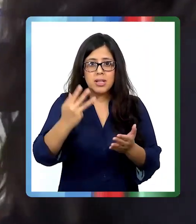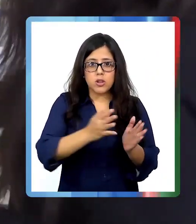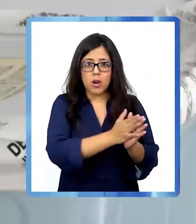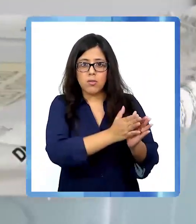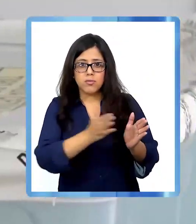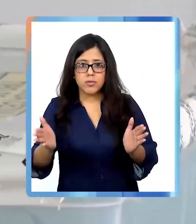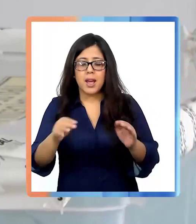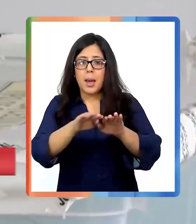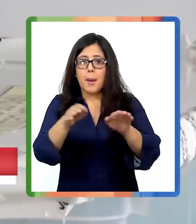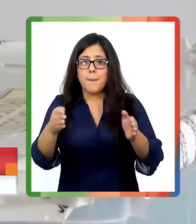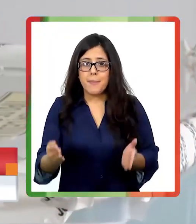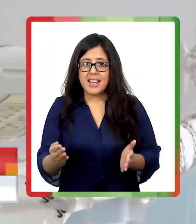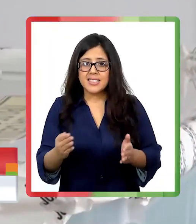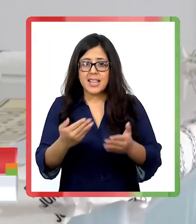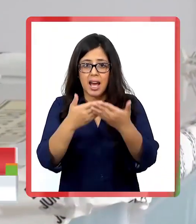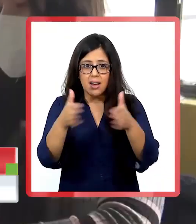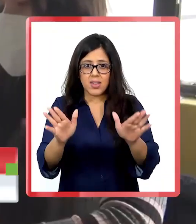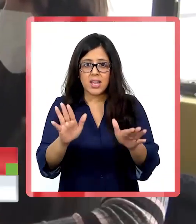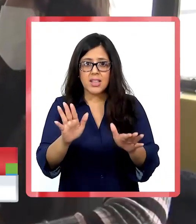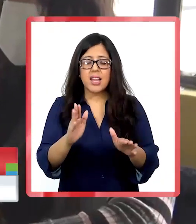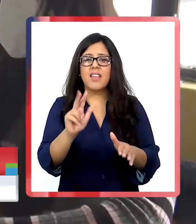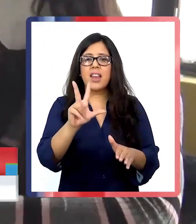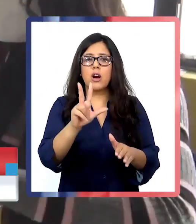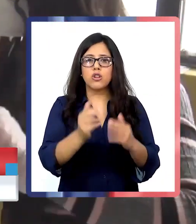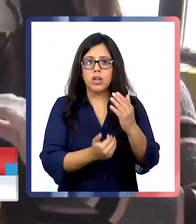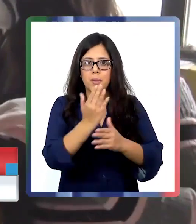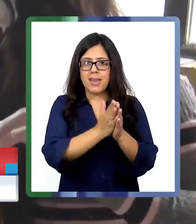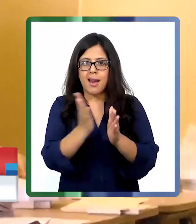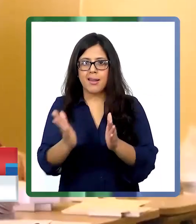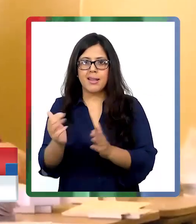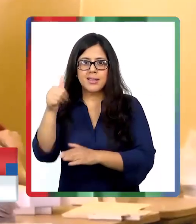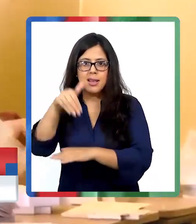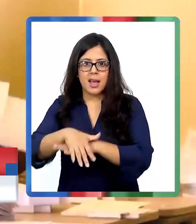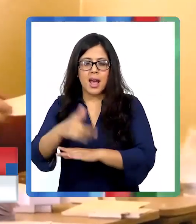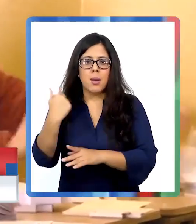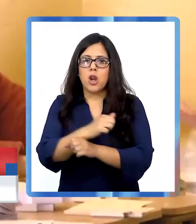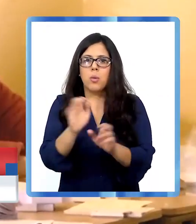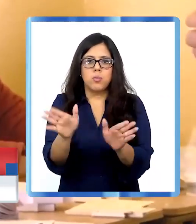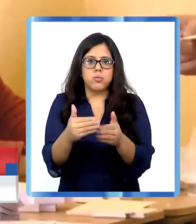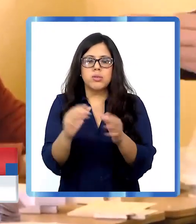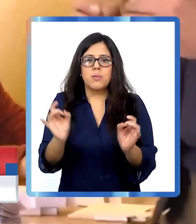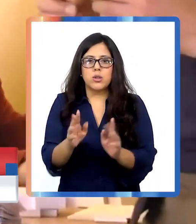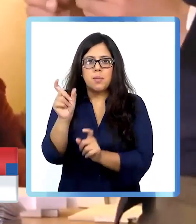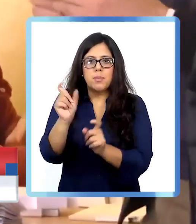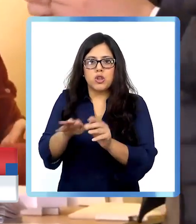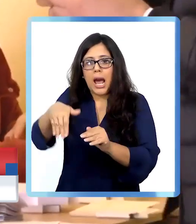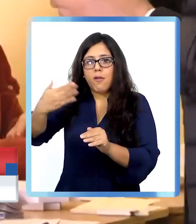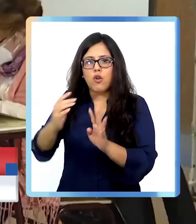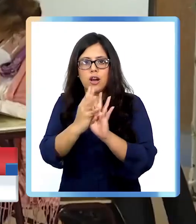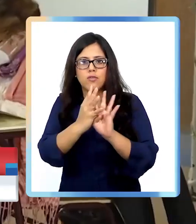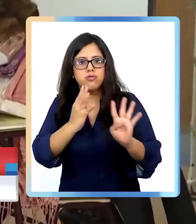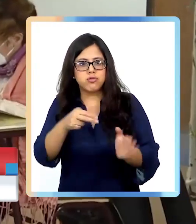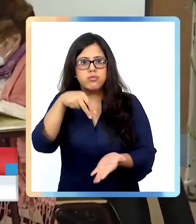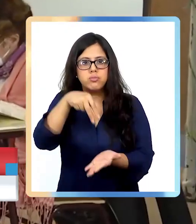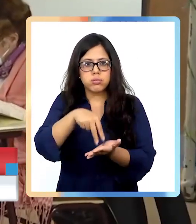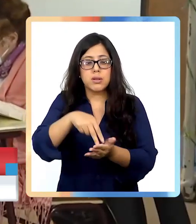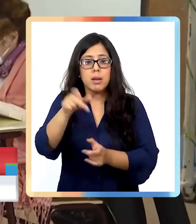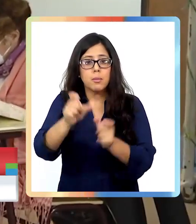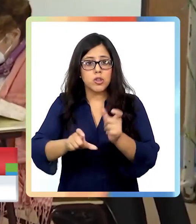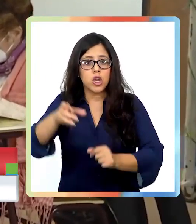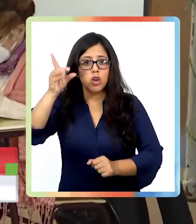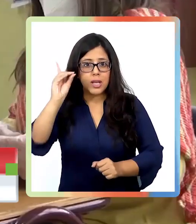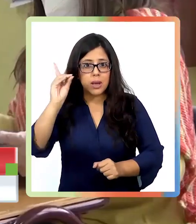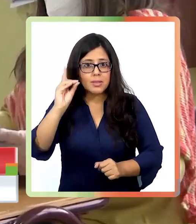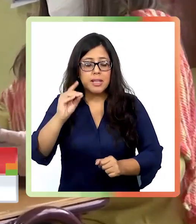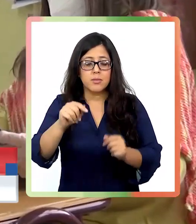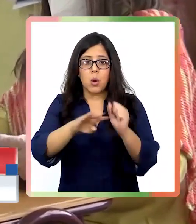estarán abiertas desde las 8 de la mañana hasta las 6 de la tarde, pero no podrán cerrar si hay personas haciendo fila para votar. Las personas con discapacidad,